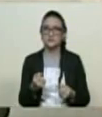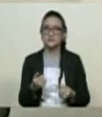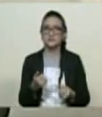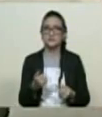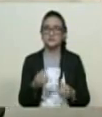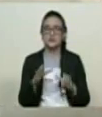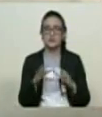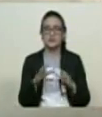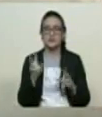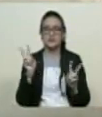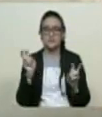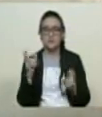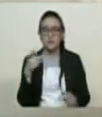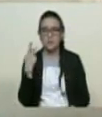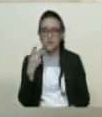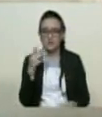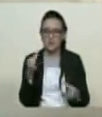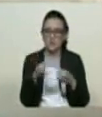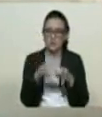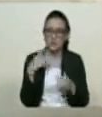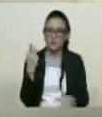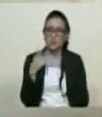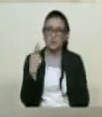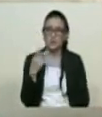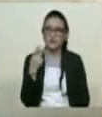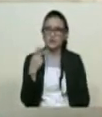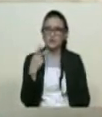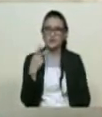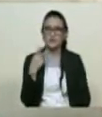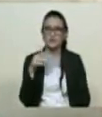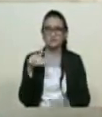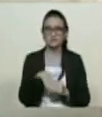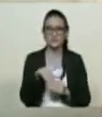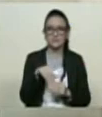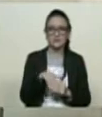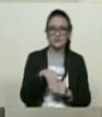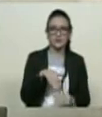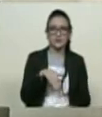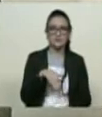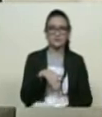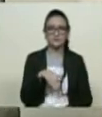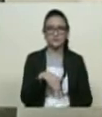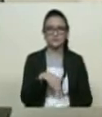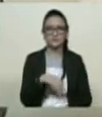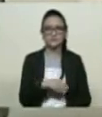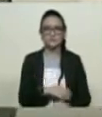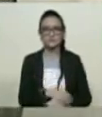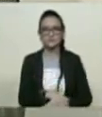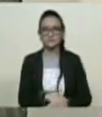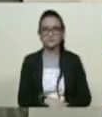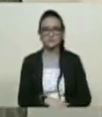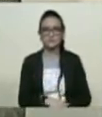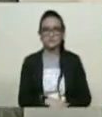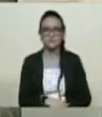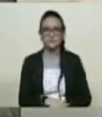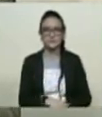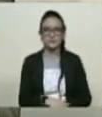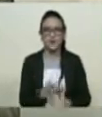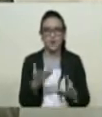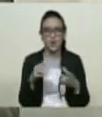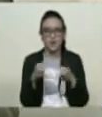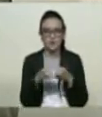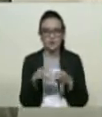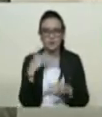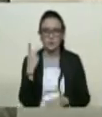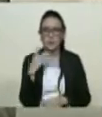actores políticos, organizaciones con fines políticos, candidatos y candidatas. La organización